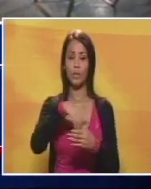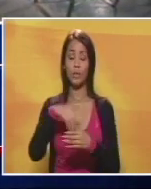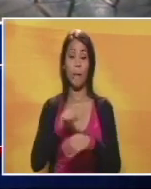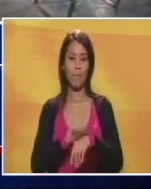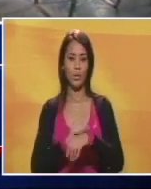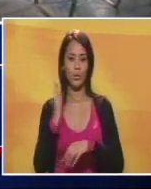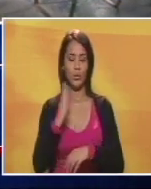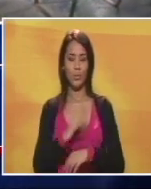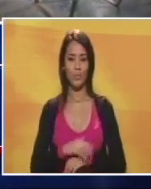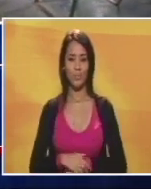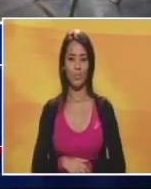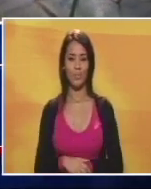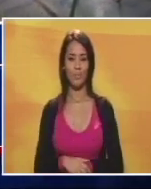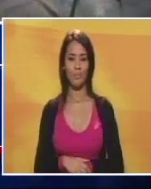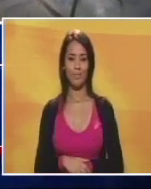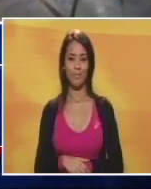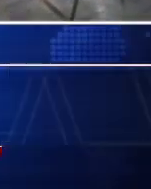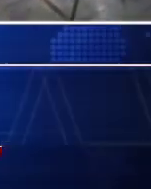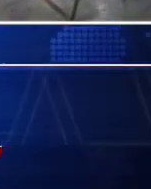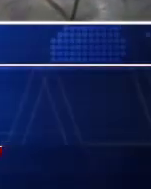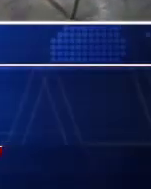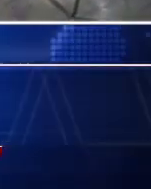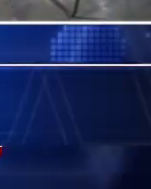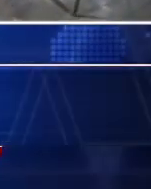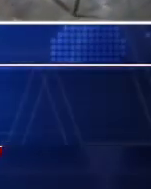minutos. Ya venimos con más.